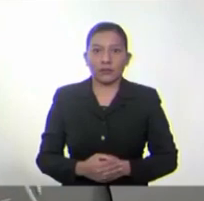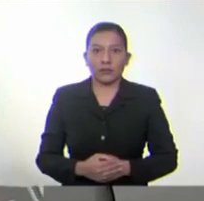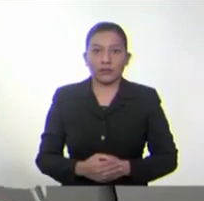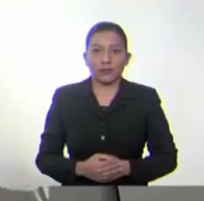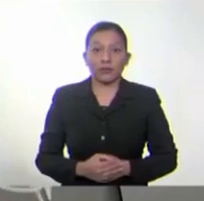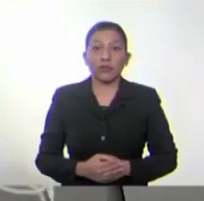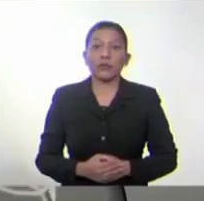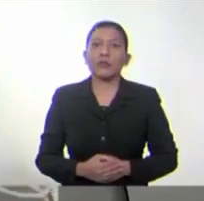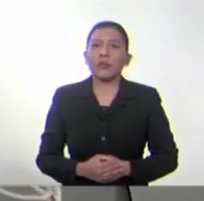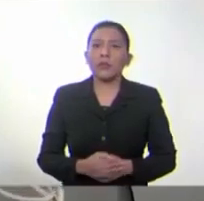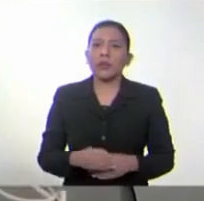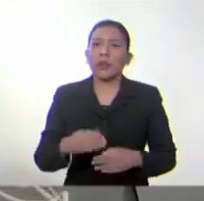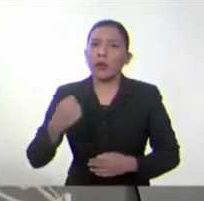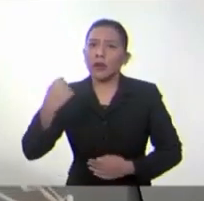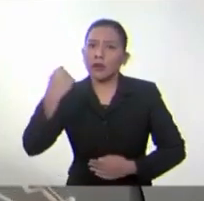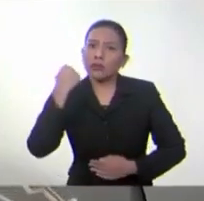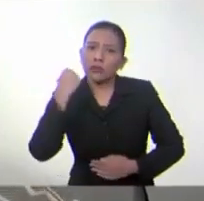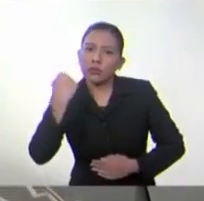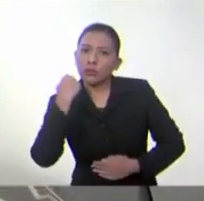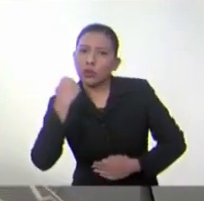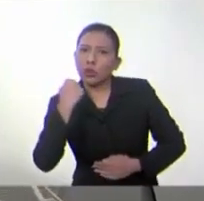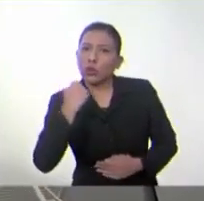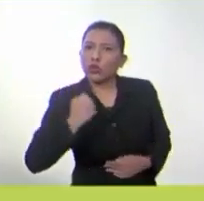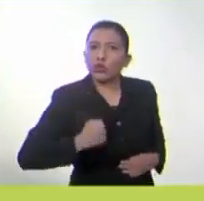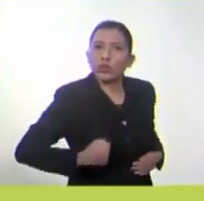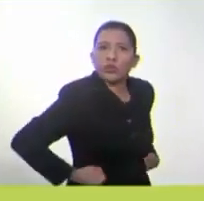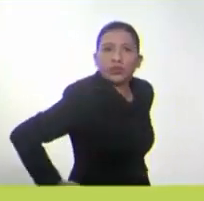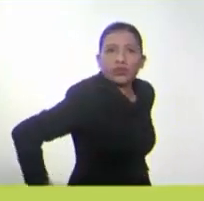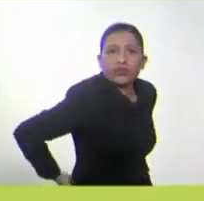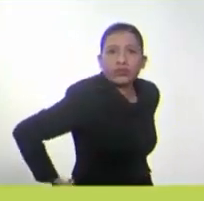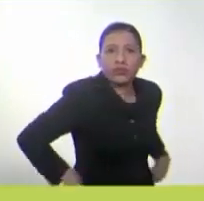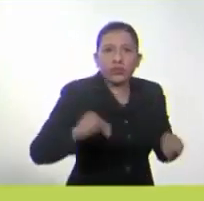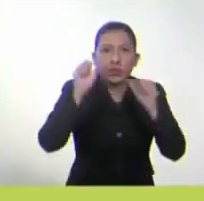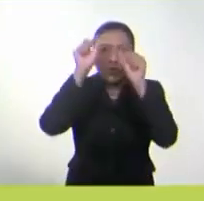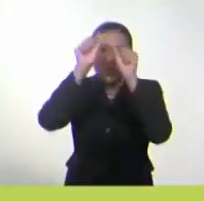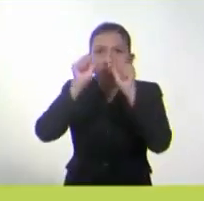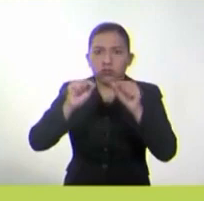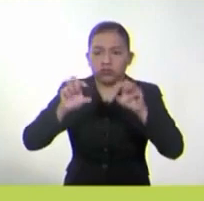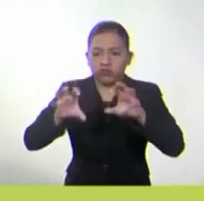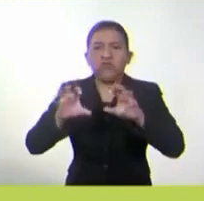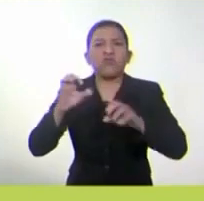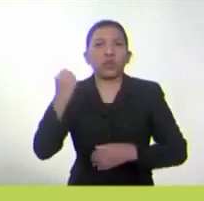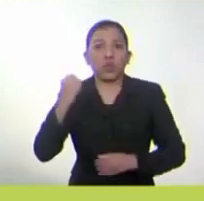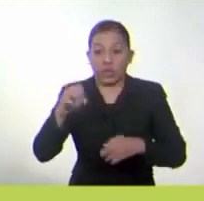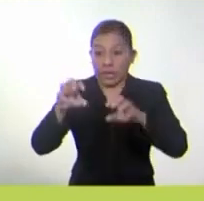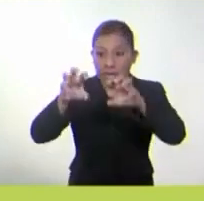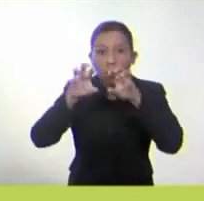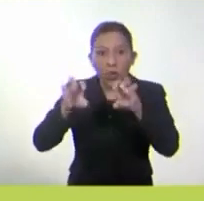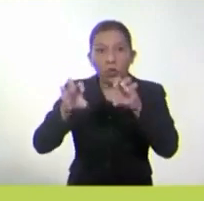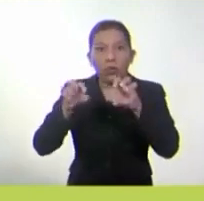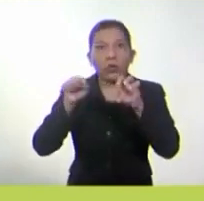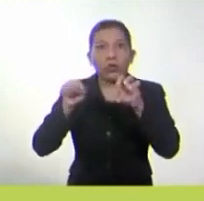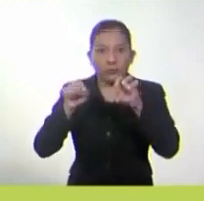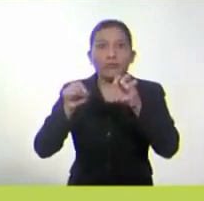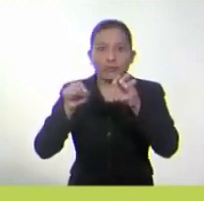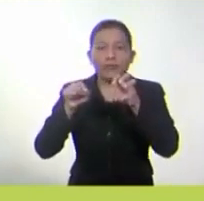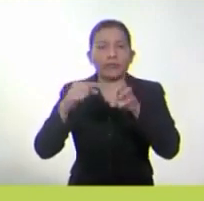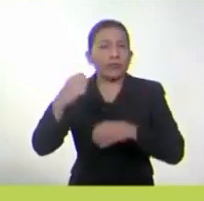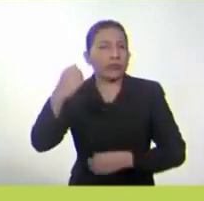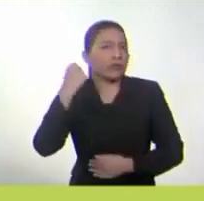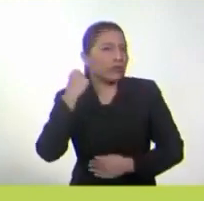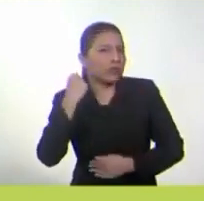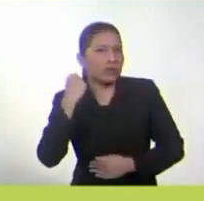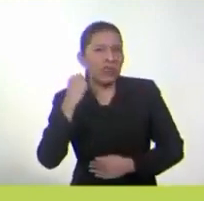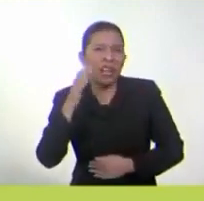Los componentes principales del sistema urinario son los riñones, que se ubican en la espalda baja, tienen forma